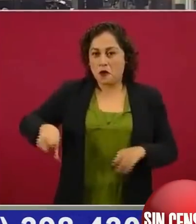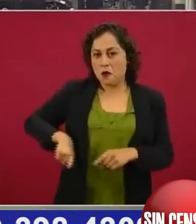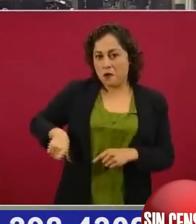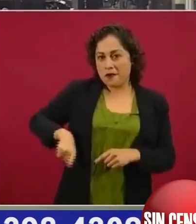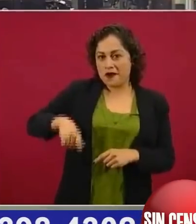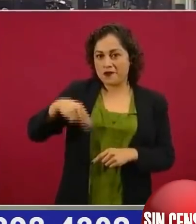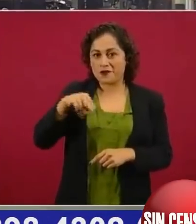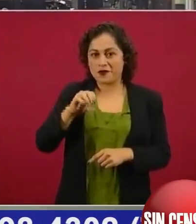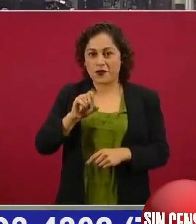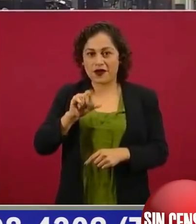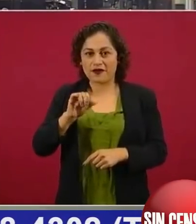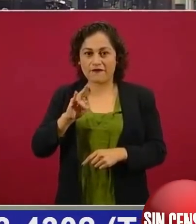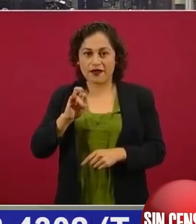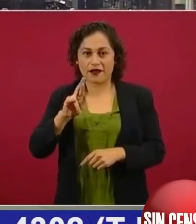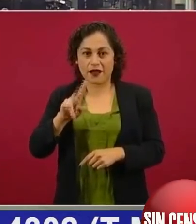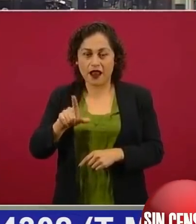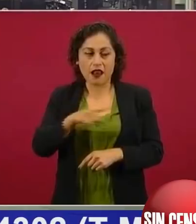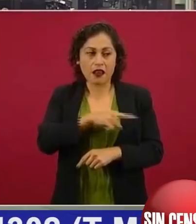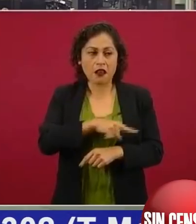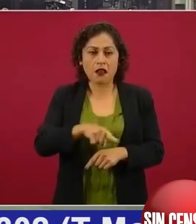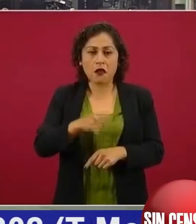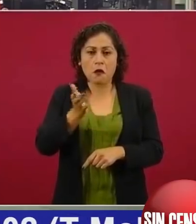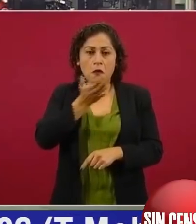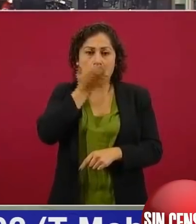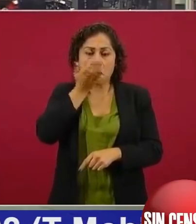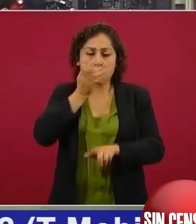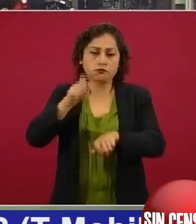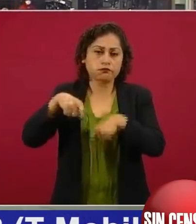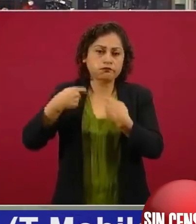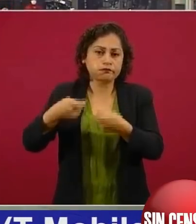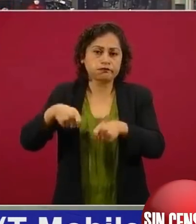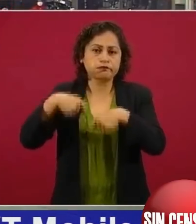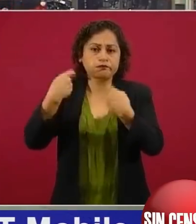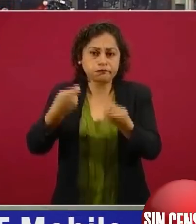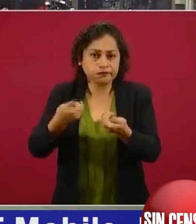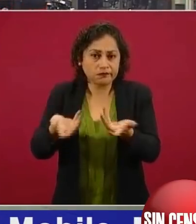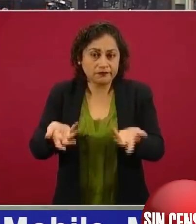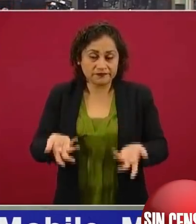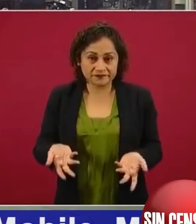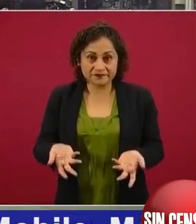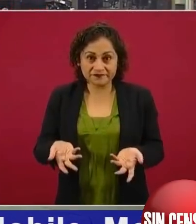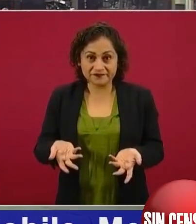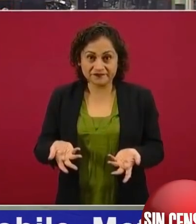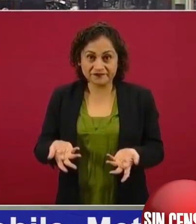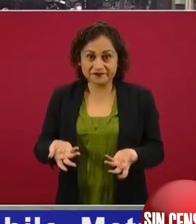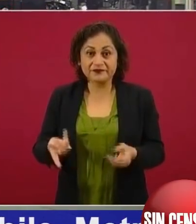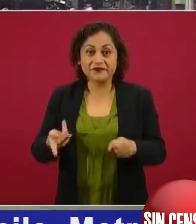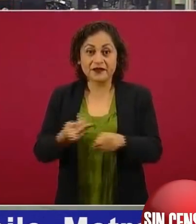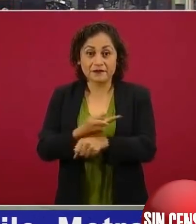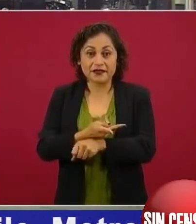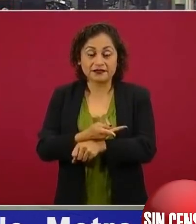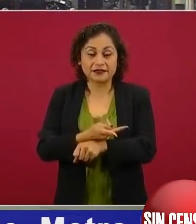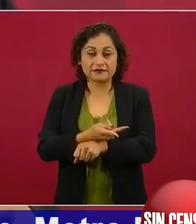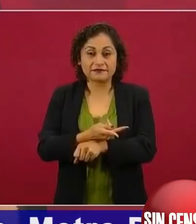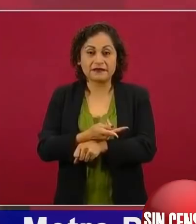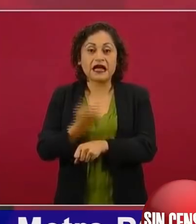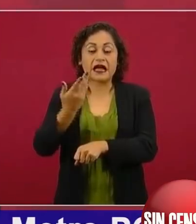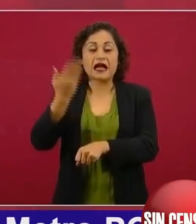hábitos, costumbres. Ahí se estableció de que había división y equilibrio de los poderes,